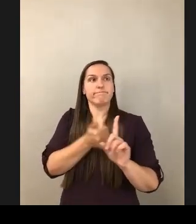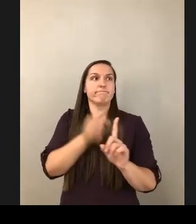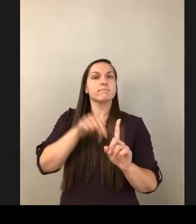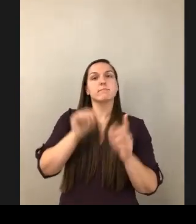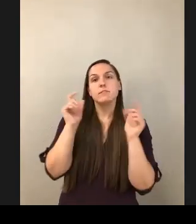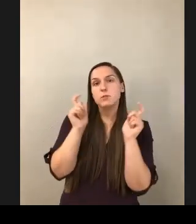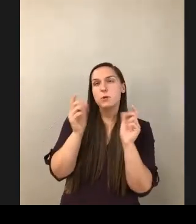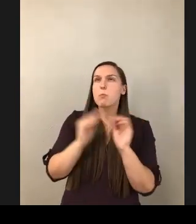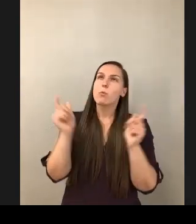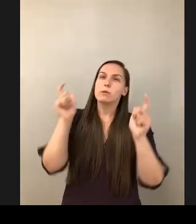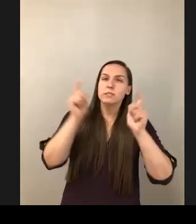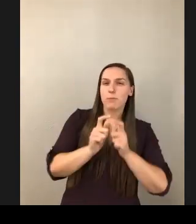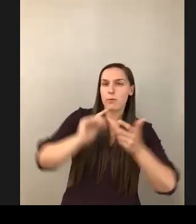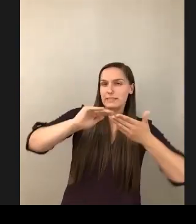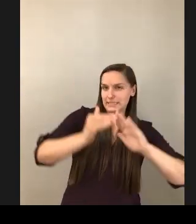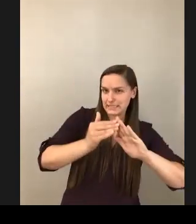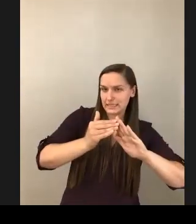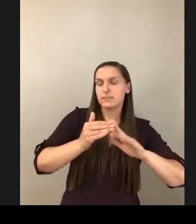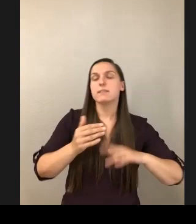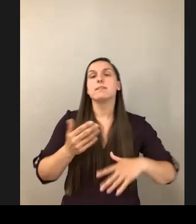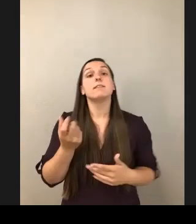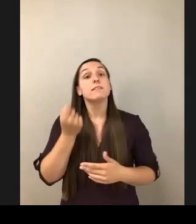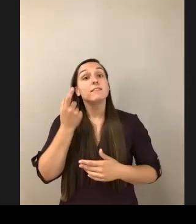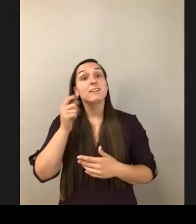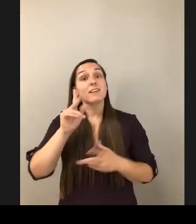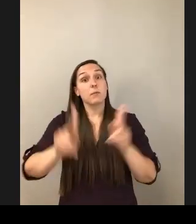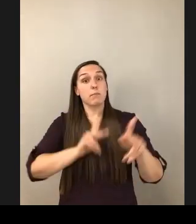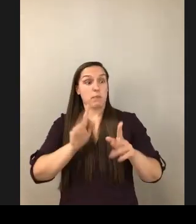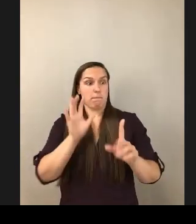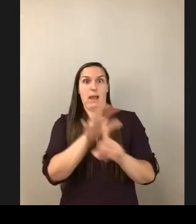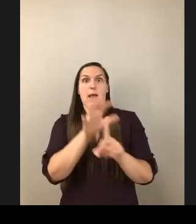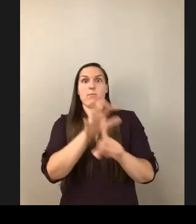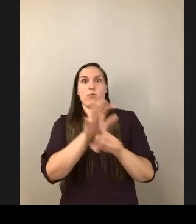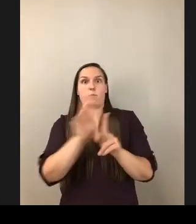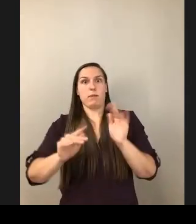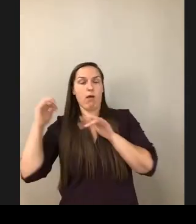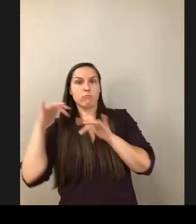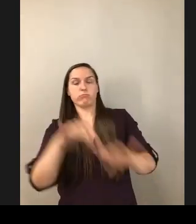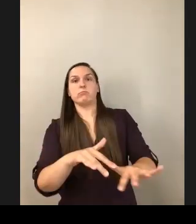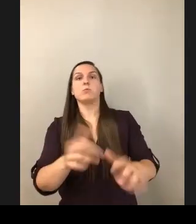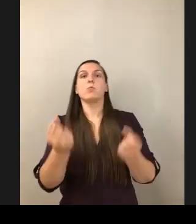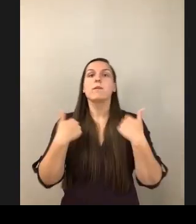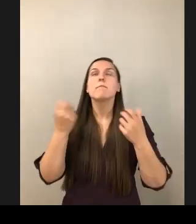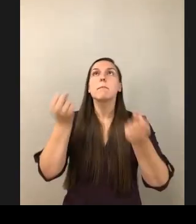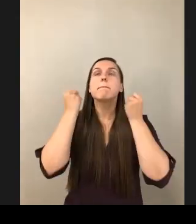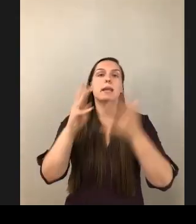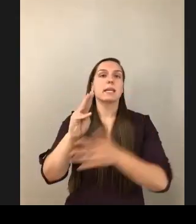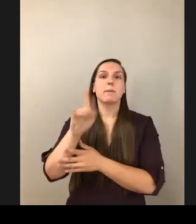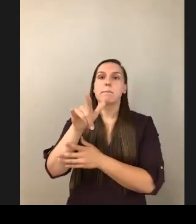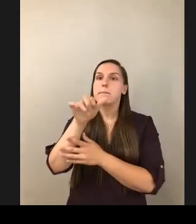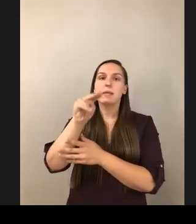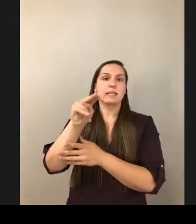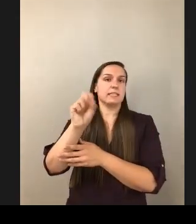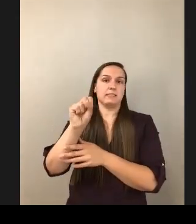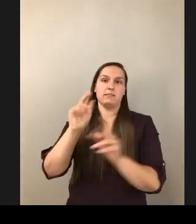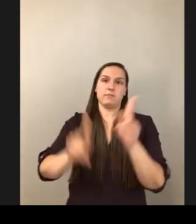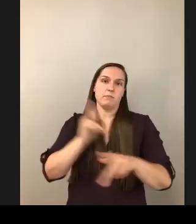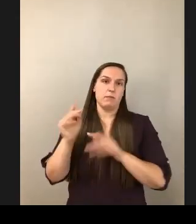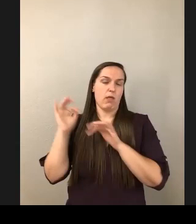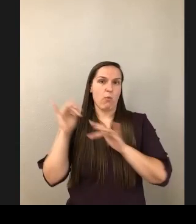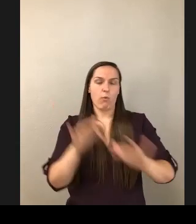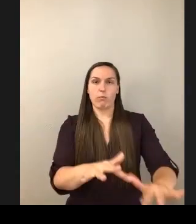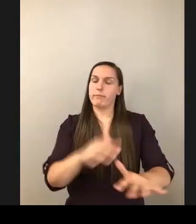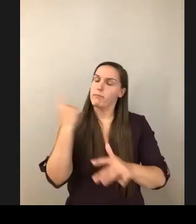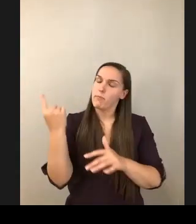aunque Nueva Orleans es una ciudad más pequeña, tenemos mucha popularidad, entonces